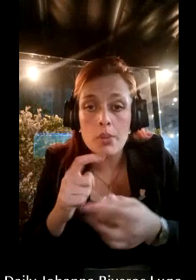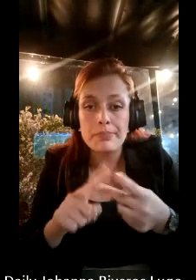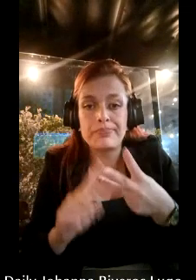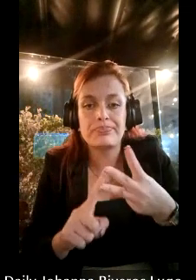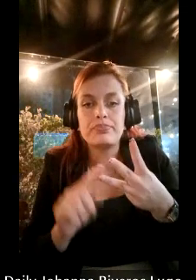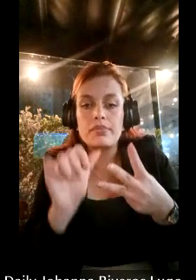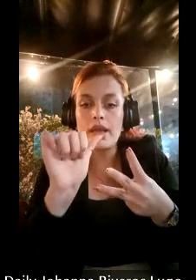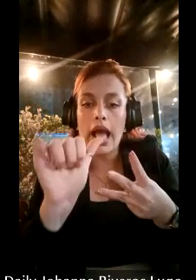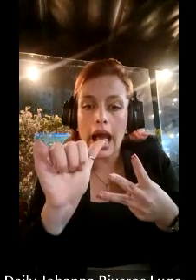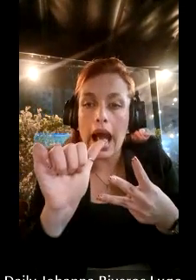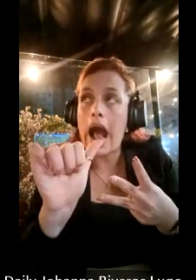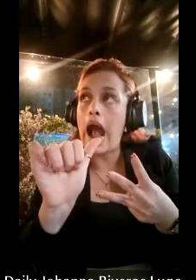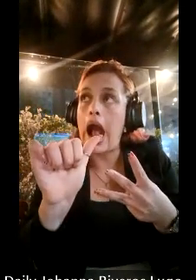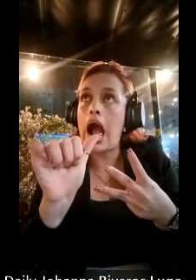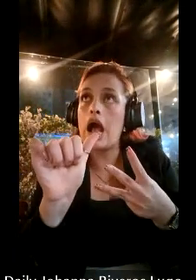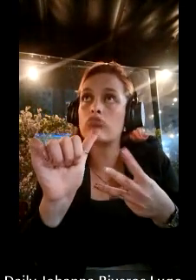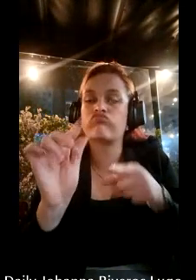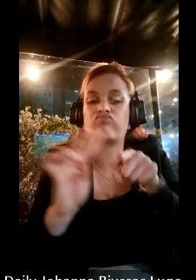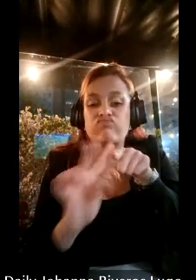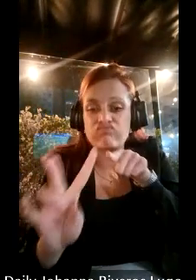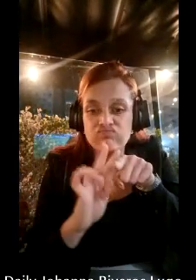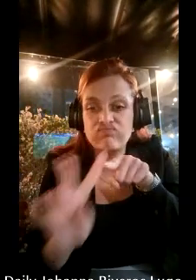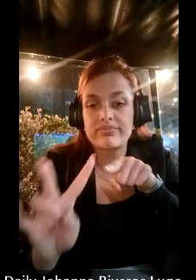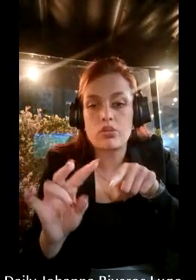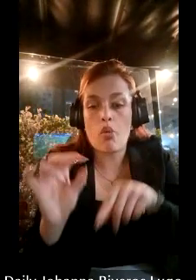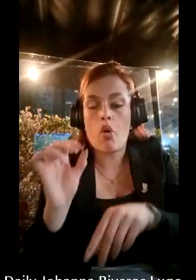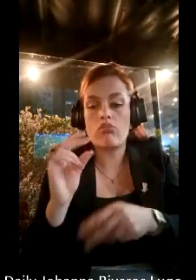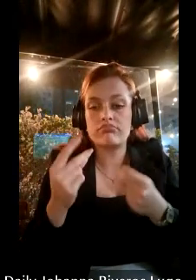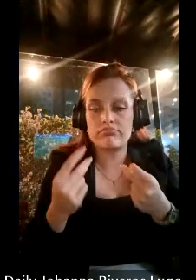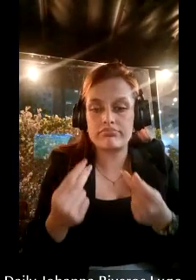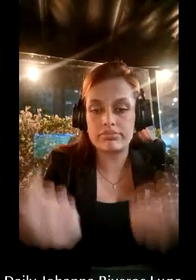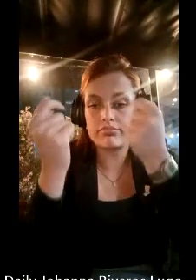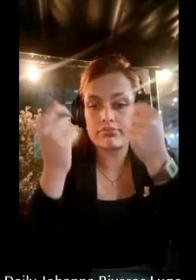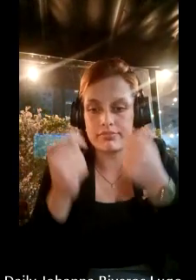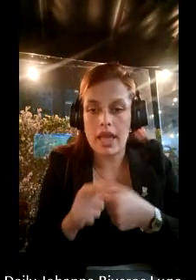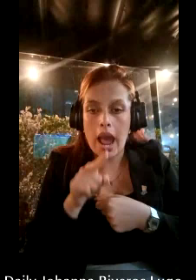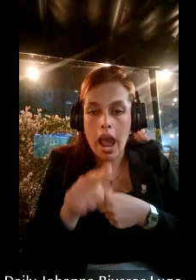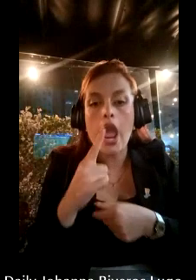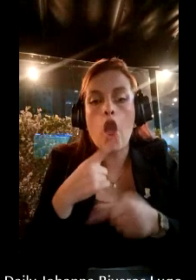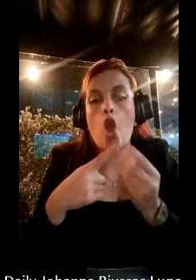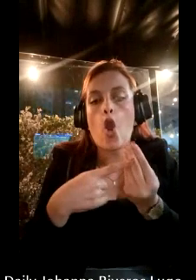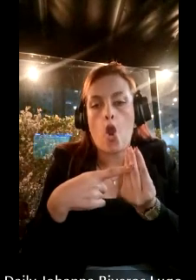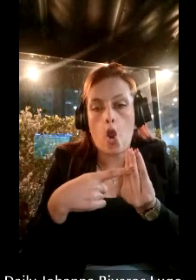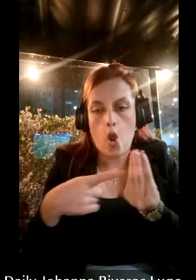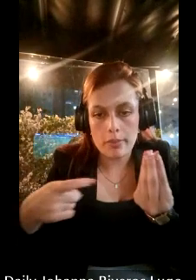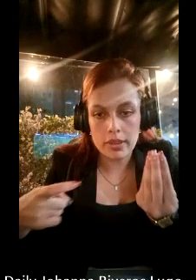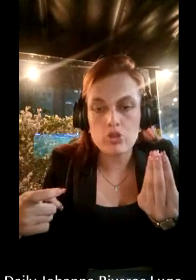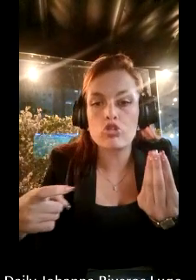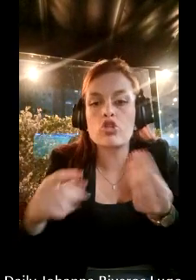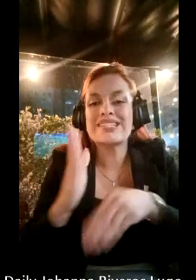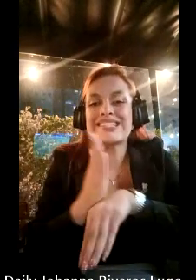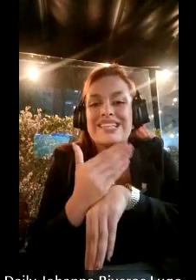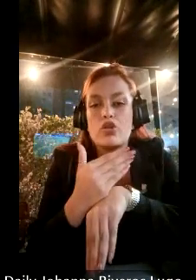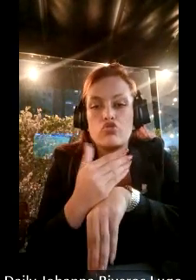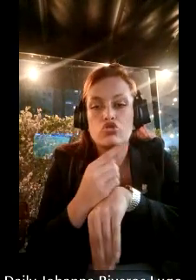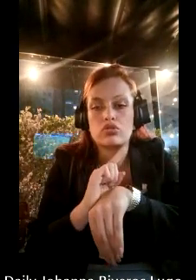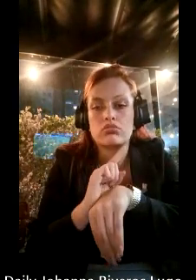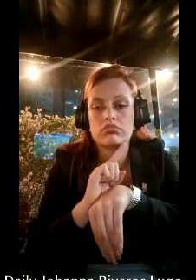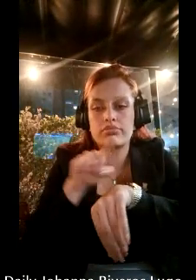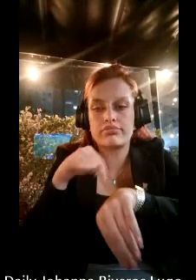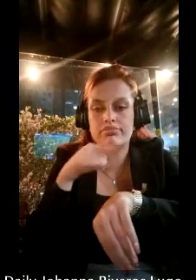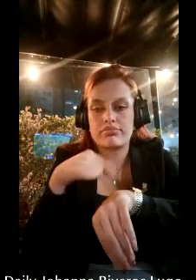la aceleración que sufre que sufre el objeto por segundos al cuadrado, en metros por segundos al